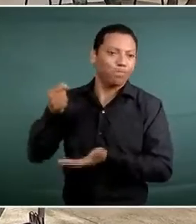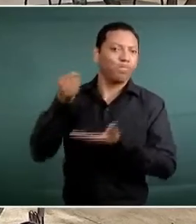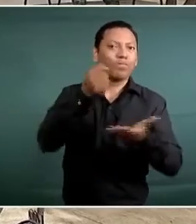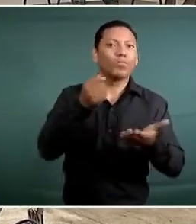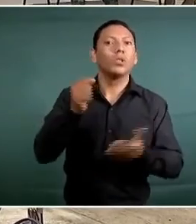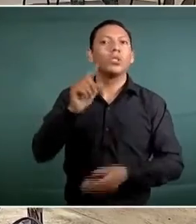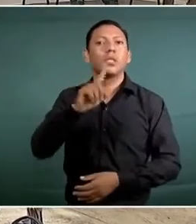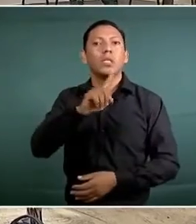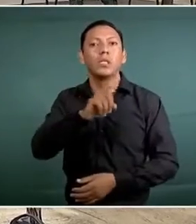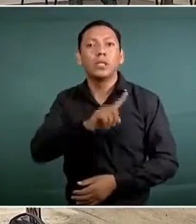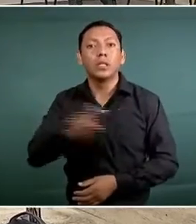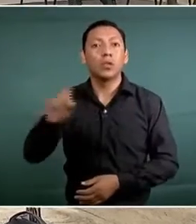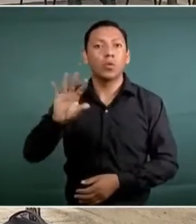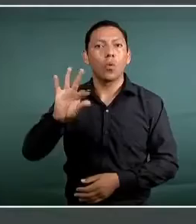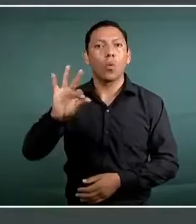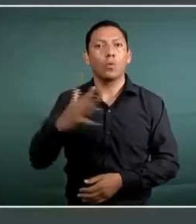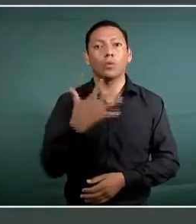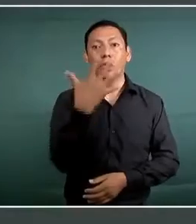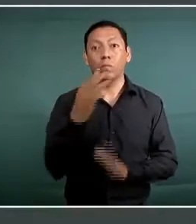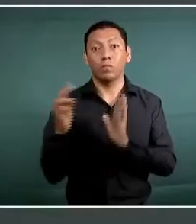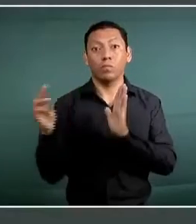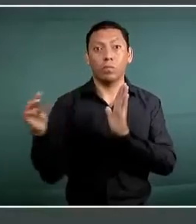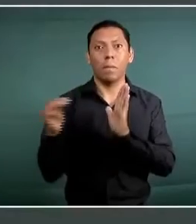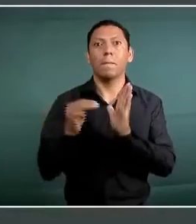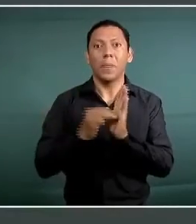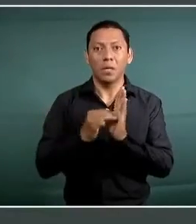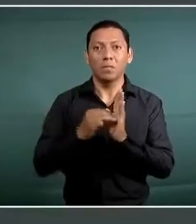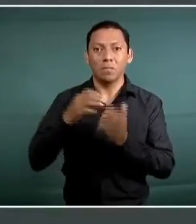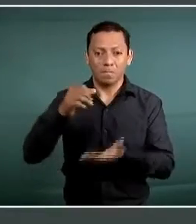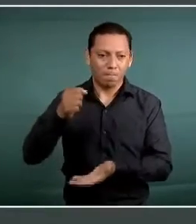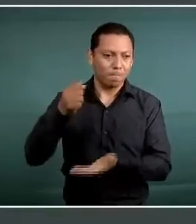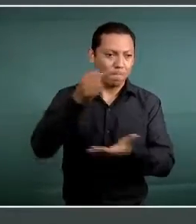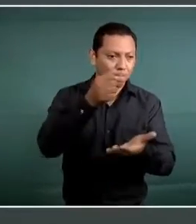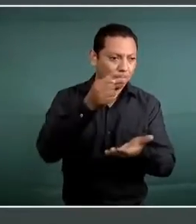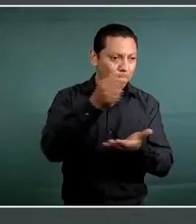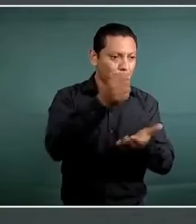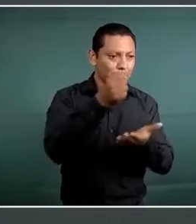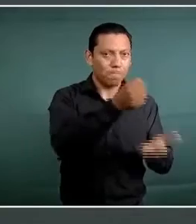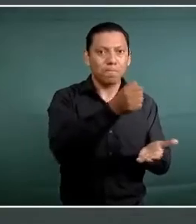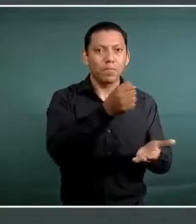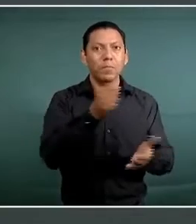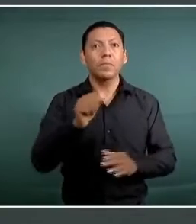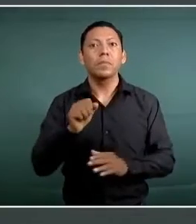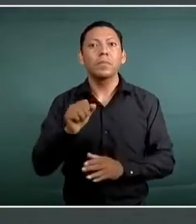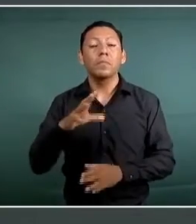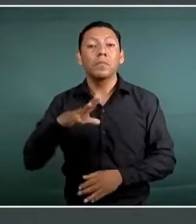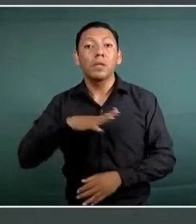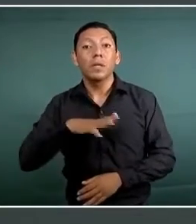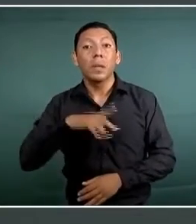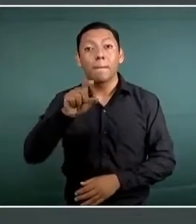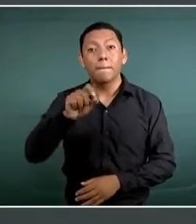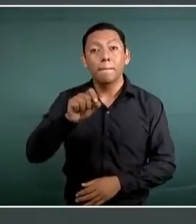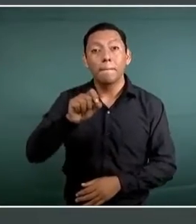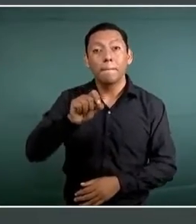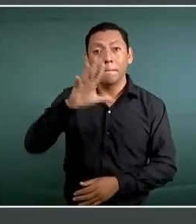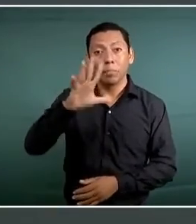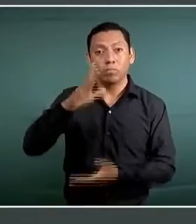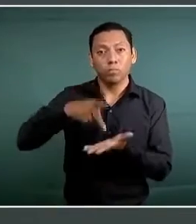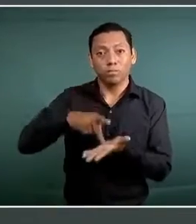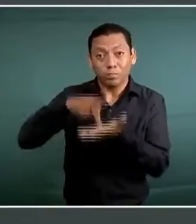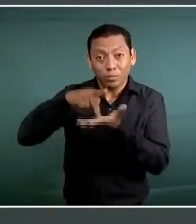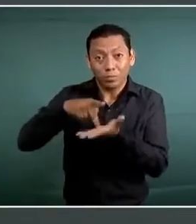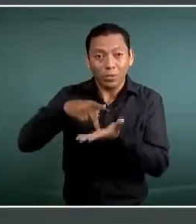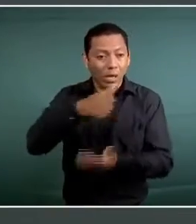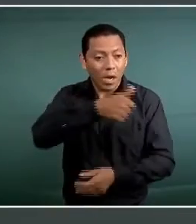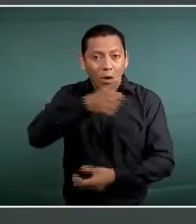145 mil paquetes alimentarios, de 25 kilos cada uno de